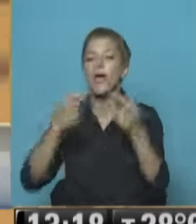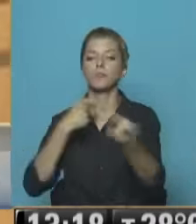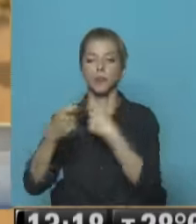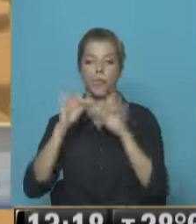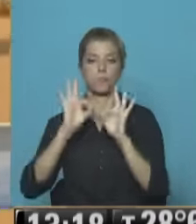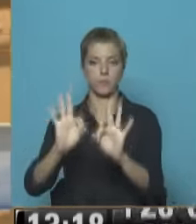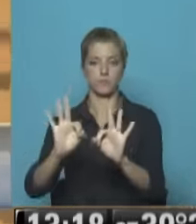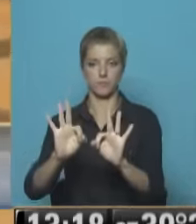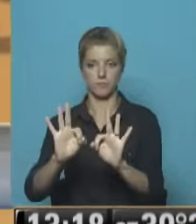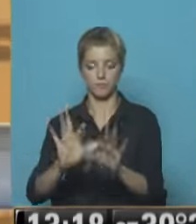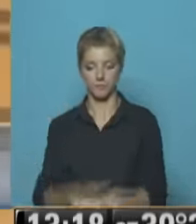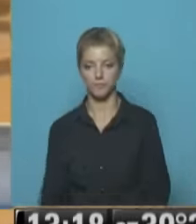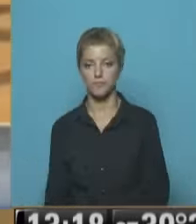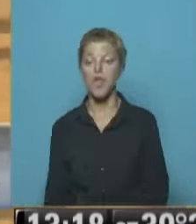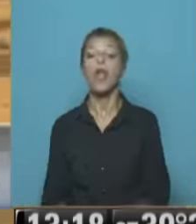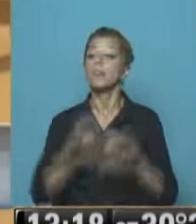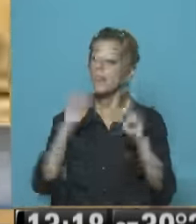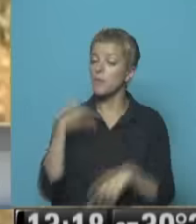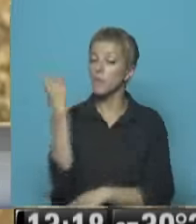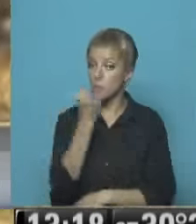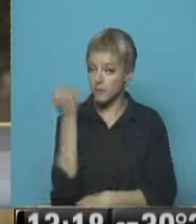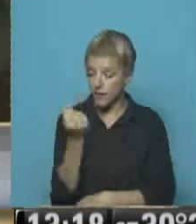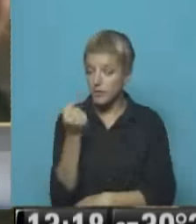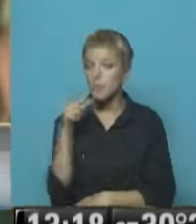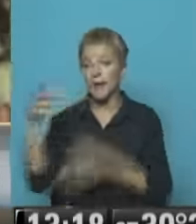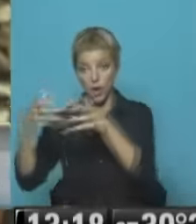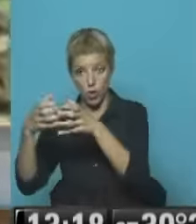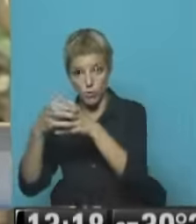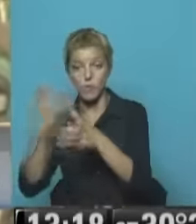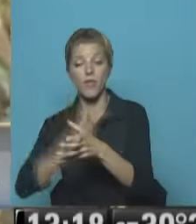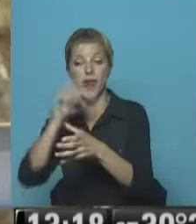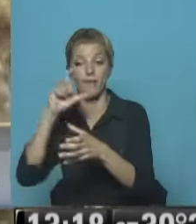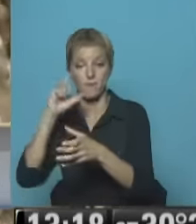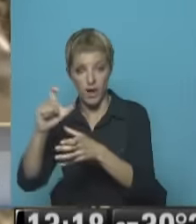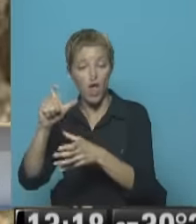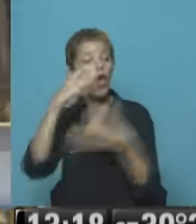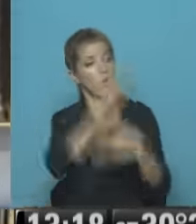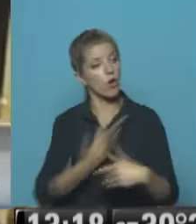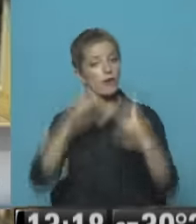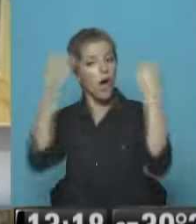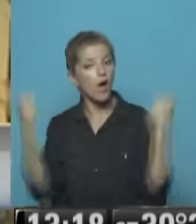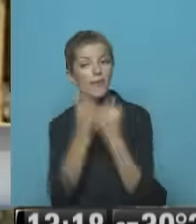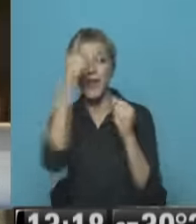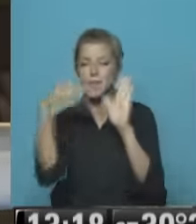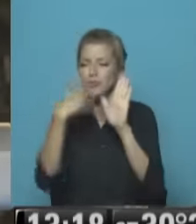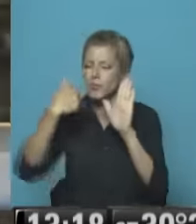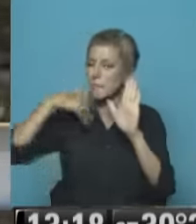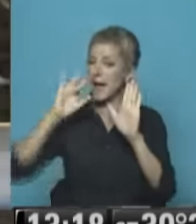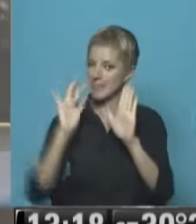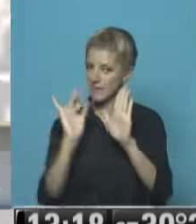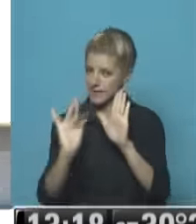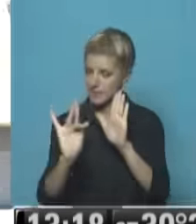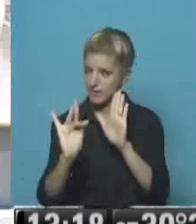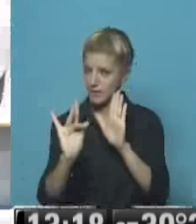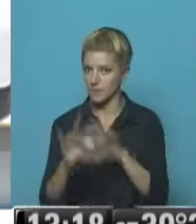negociación. También fue clave para que las FARC acordaran con el gobierno el punto más complejo del proceso de